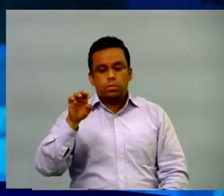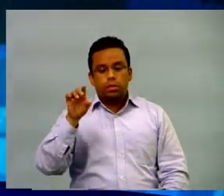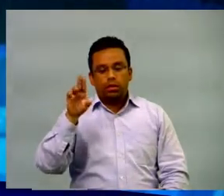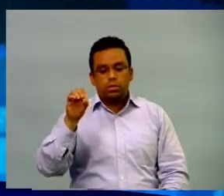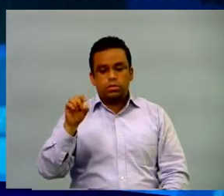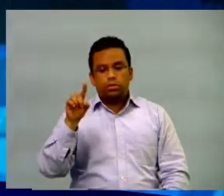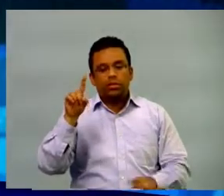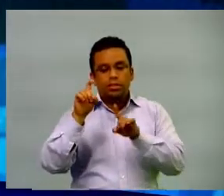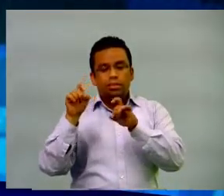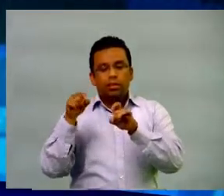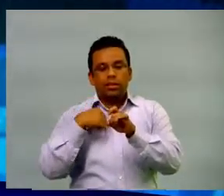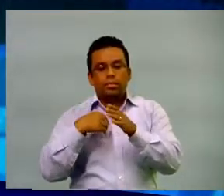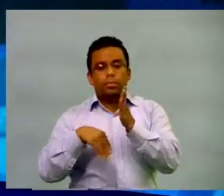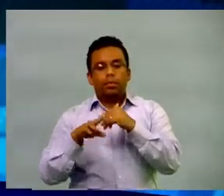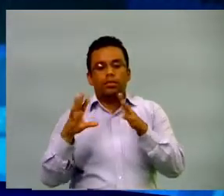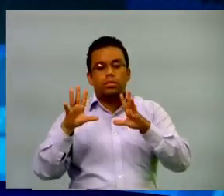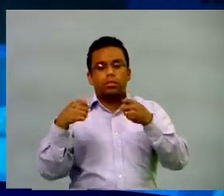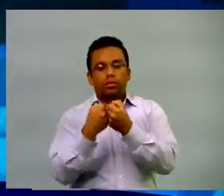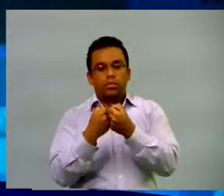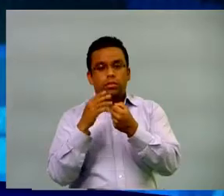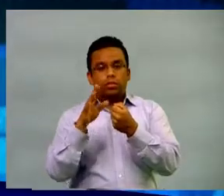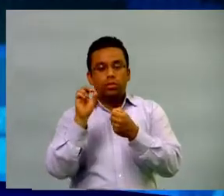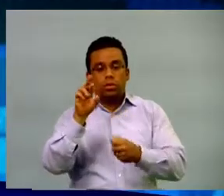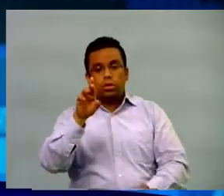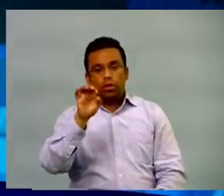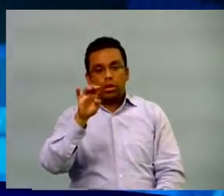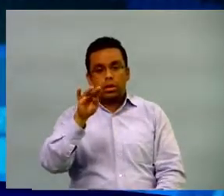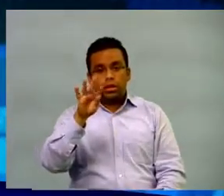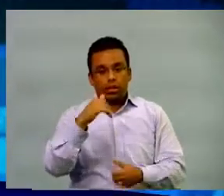con la Red Clara, que es el consorcio de las Renatas de Latinoamérica.